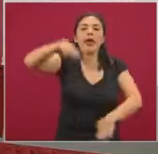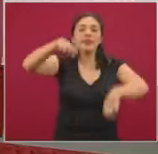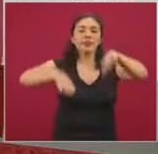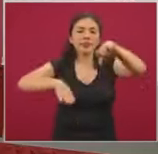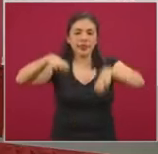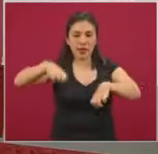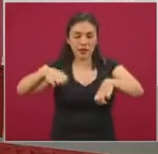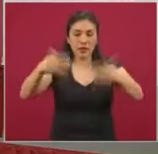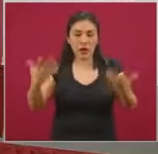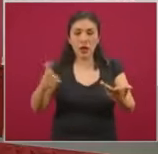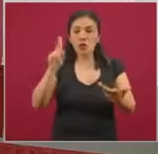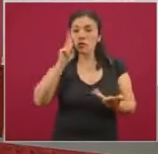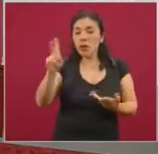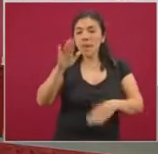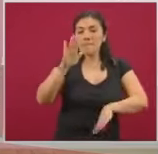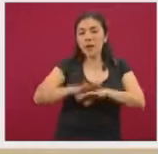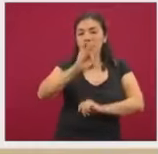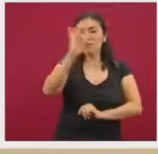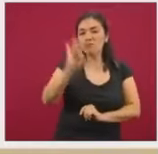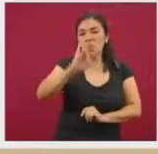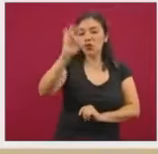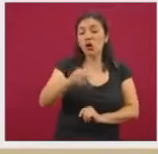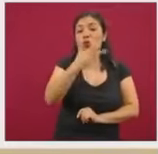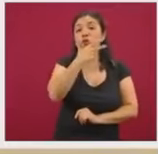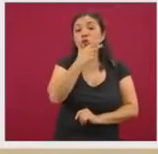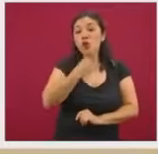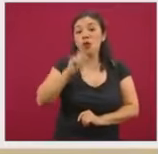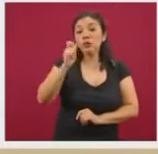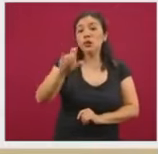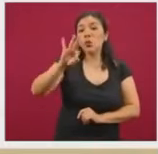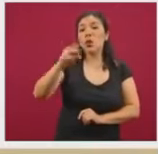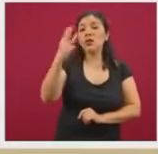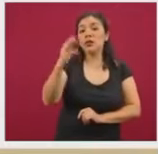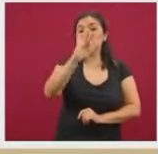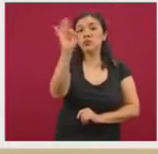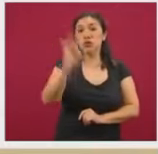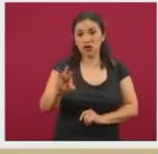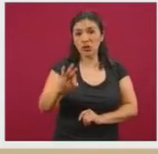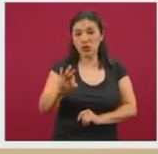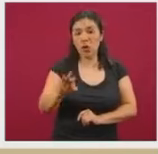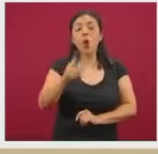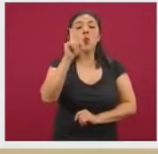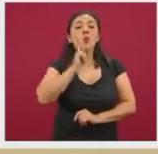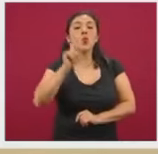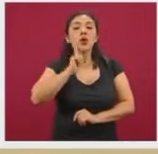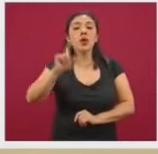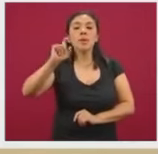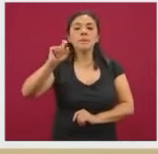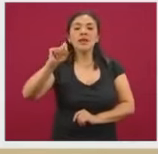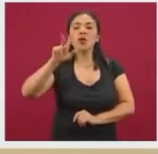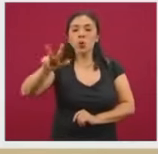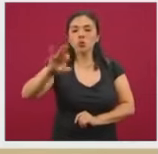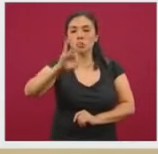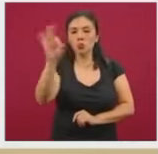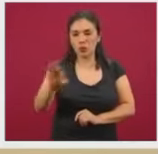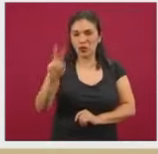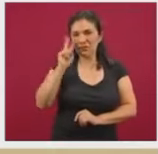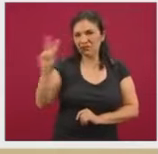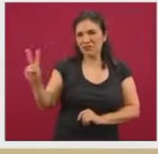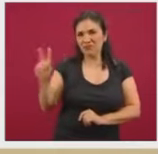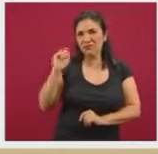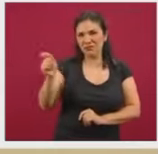que el porcentaje de exceso en hombres fue 43%, en mujeres 23%, como ya lo